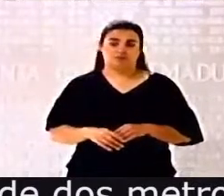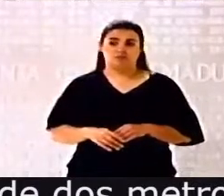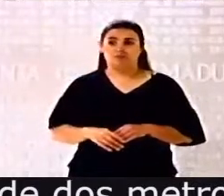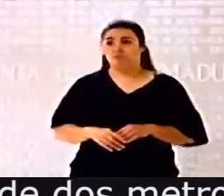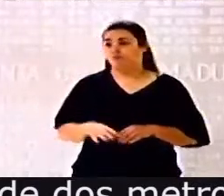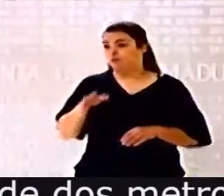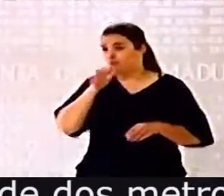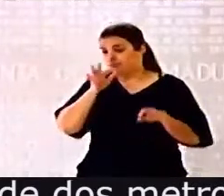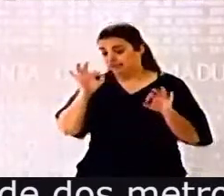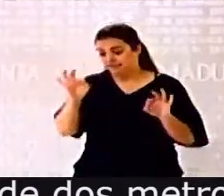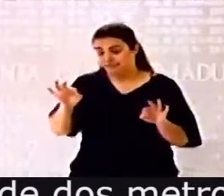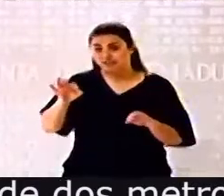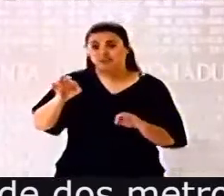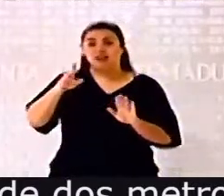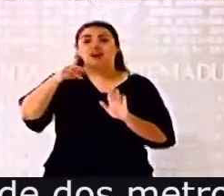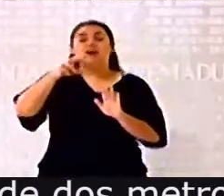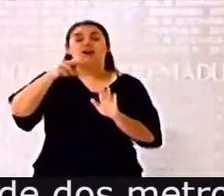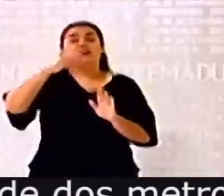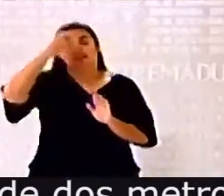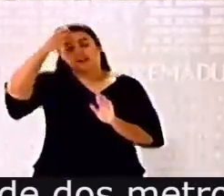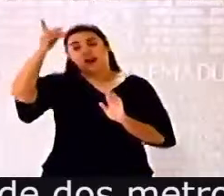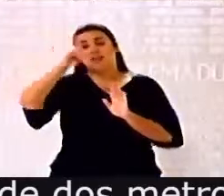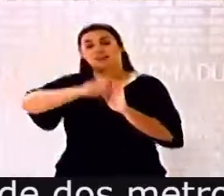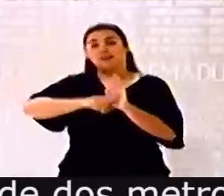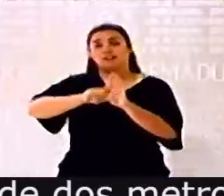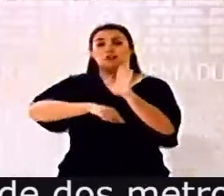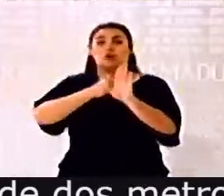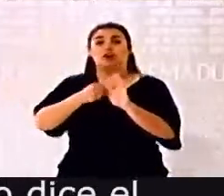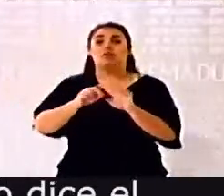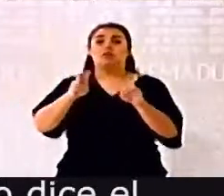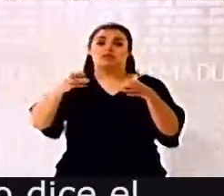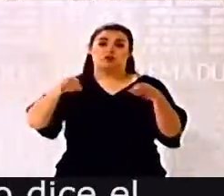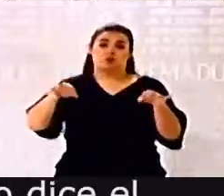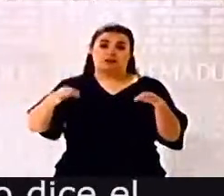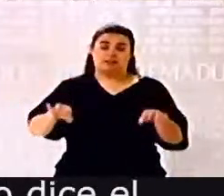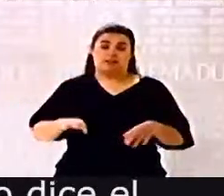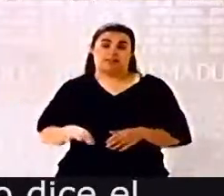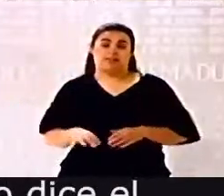Porque así lo dice el Real Decreto Ley de la nueva normalidad.